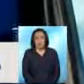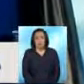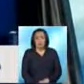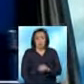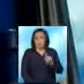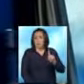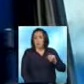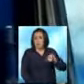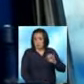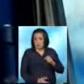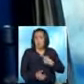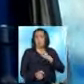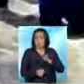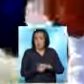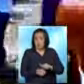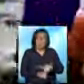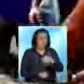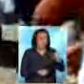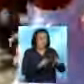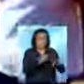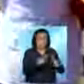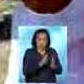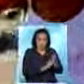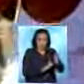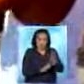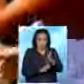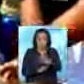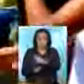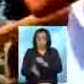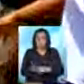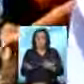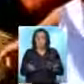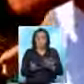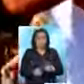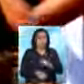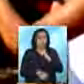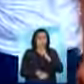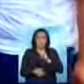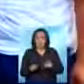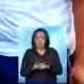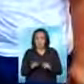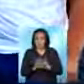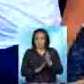Kenji Fujimori prometió recorrer otras zonas afectadas de Lambayeque, muchas donde su padre también